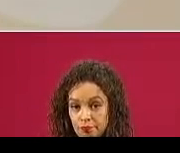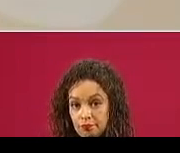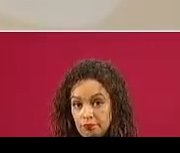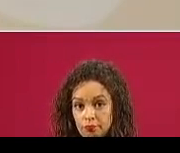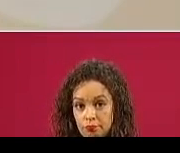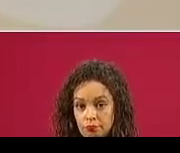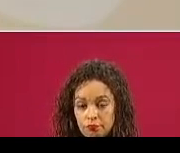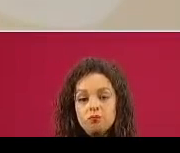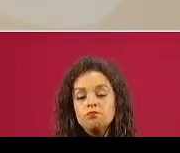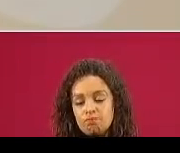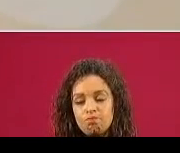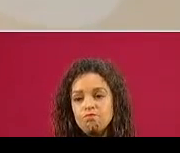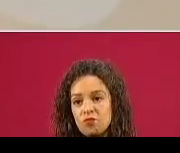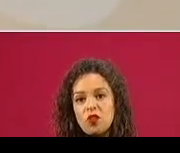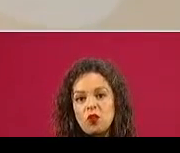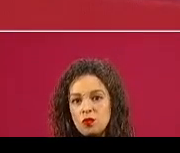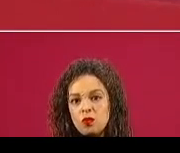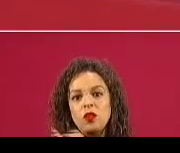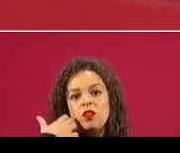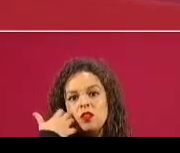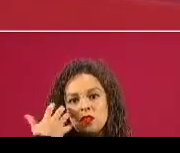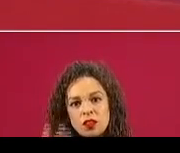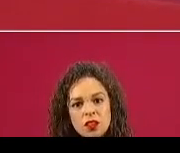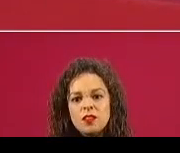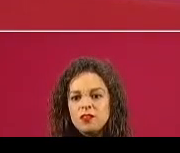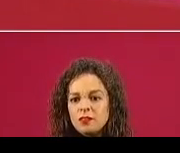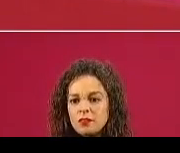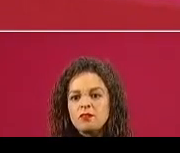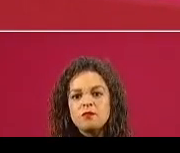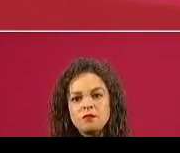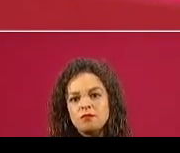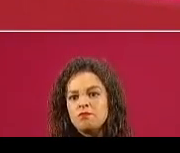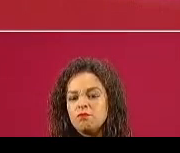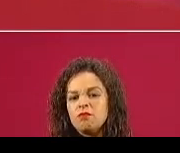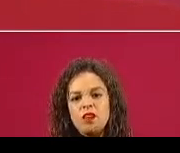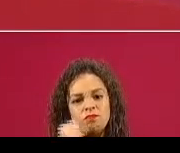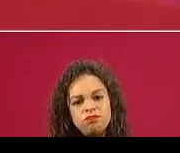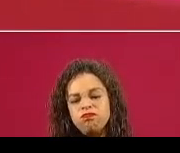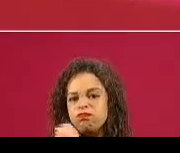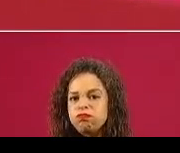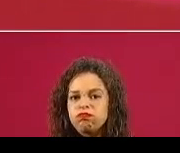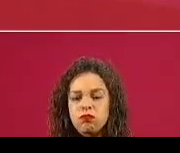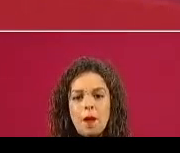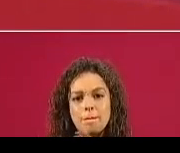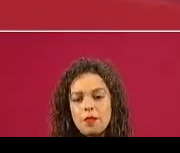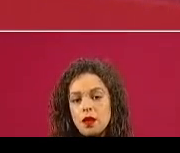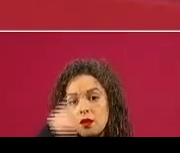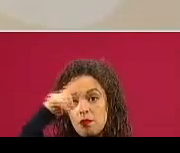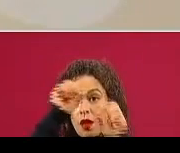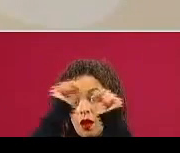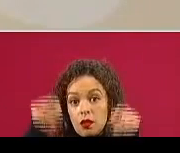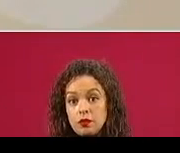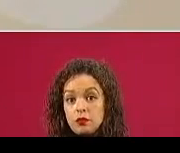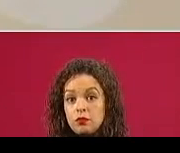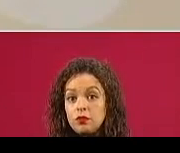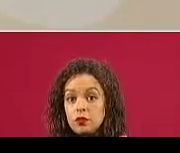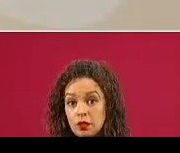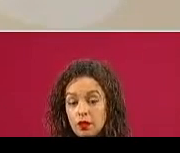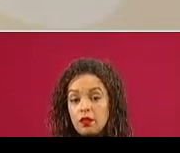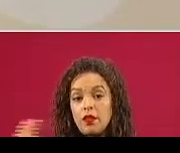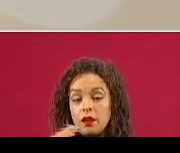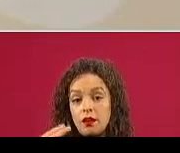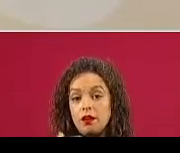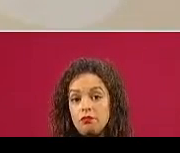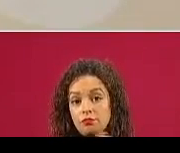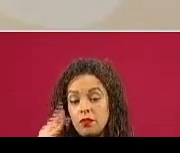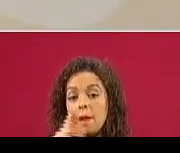Nacional de Salud, porque hemos reconocido, no nosotros, muchísima gente, muchísimas organizaciones, por muchísimos años, al